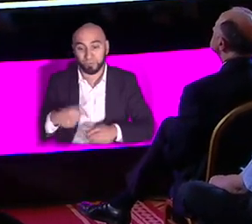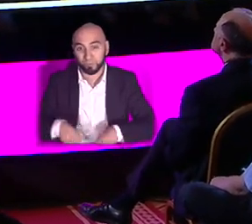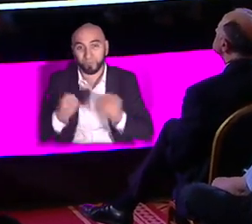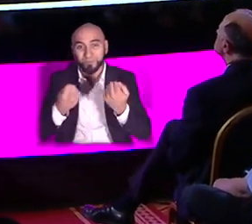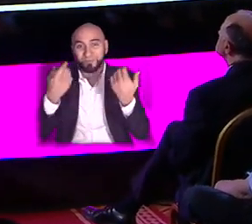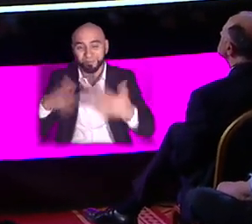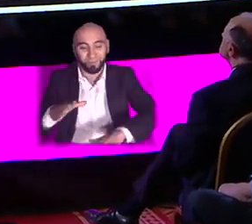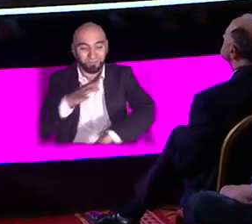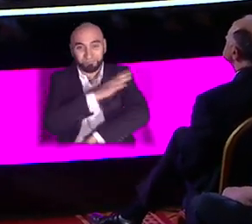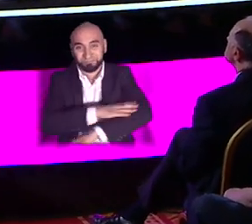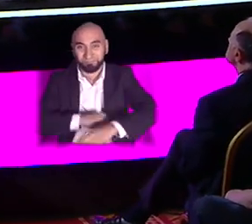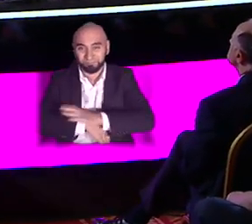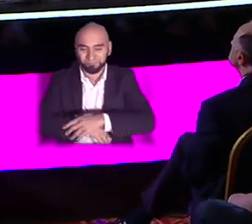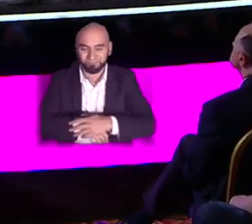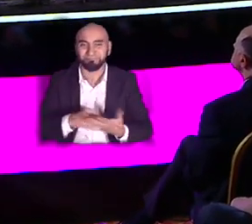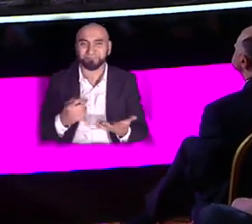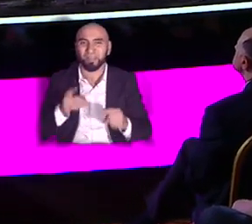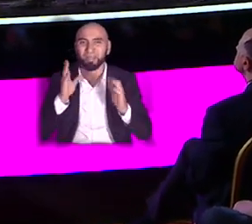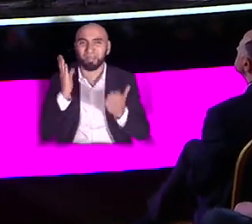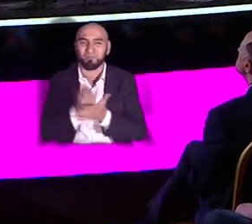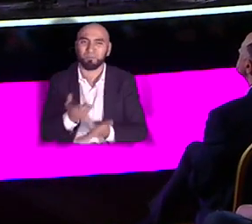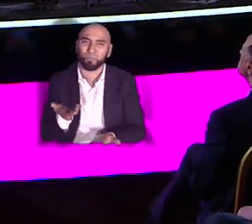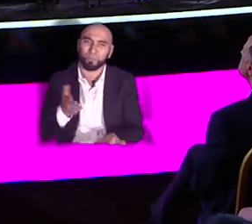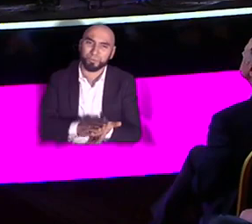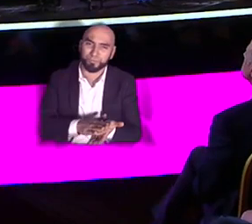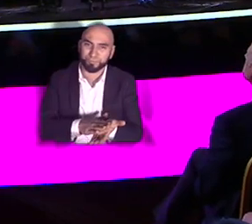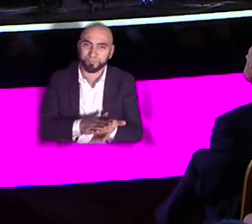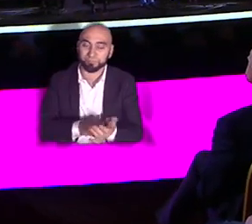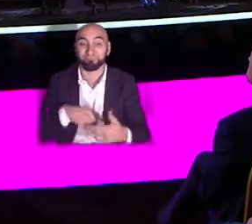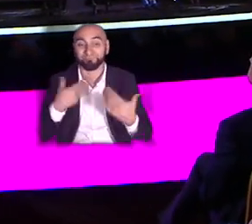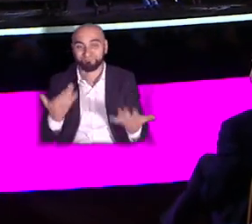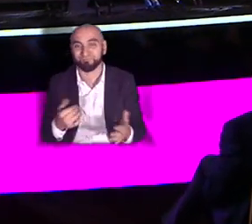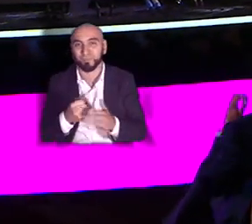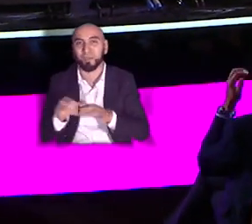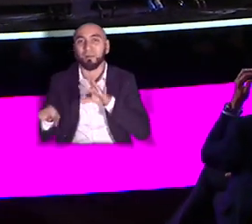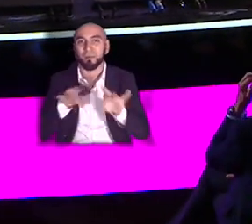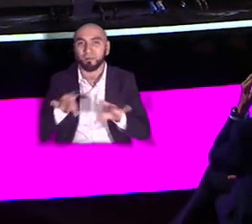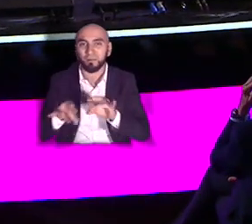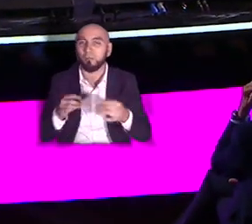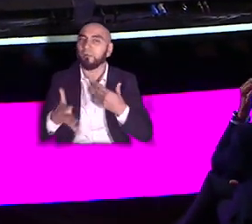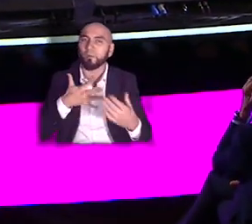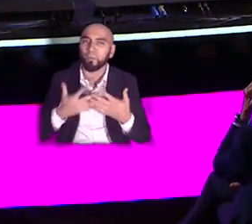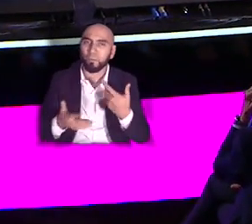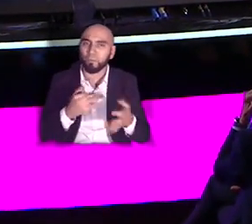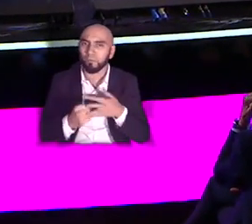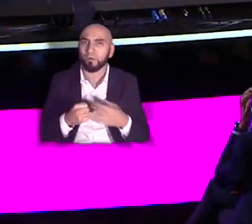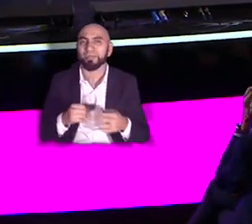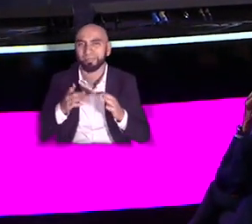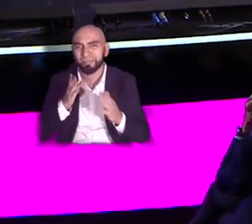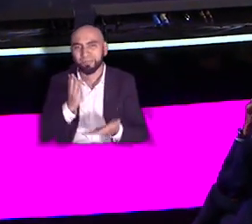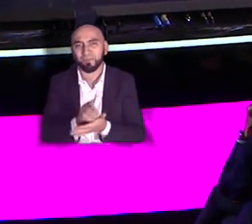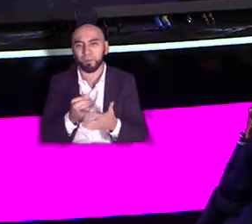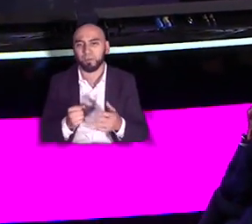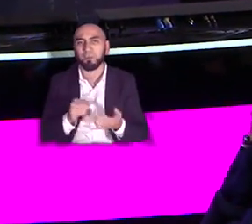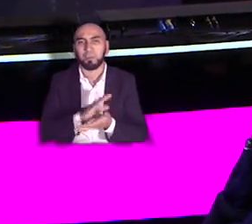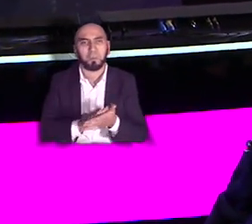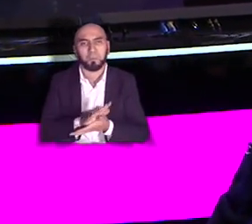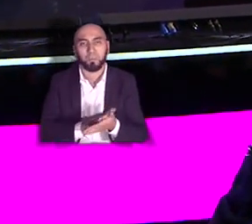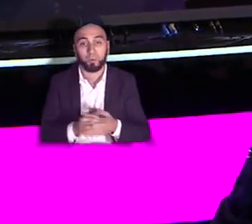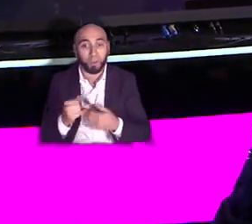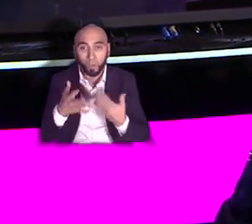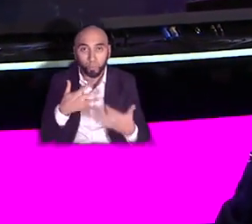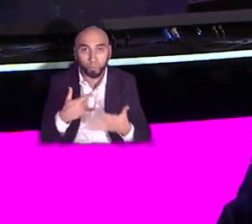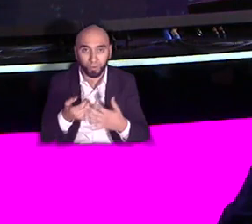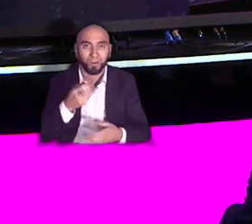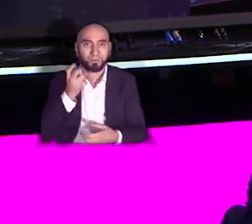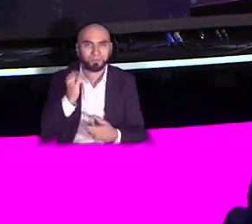también fueron cruzados por velocidad, a través de selección natural para arrancarse de depredadores, tal como tigres o lobos.